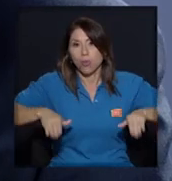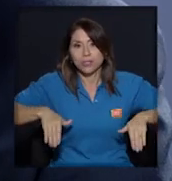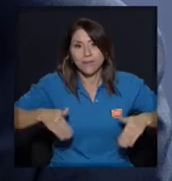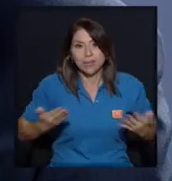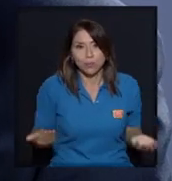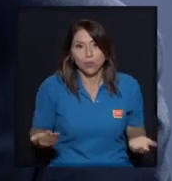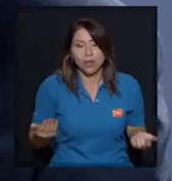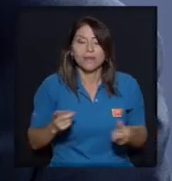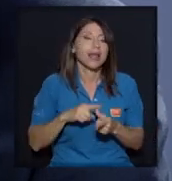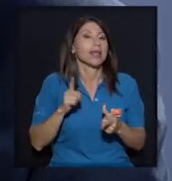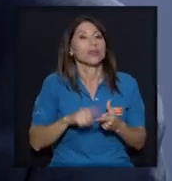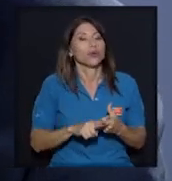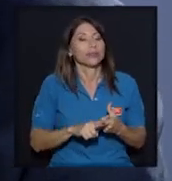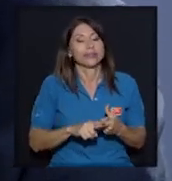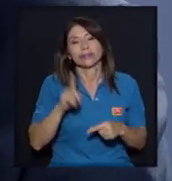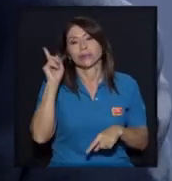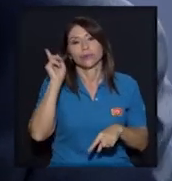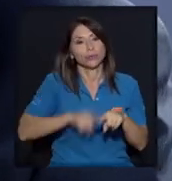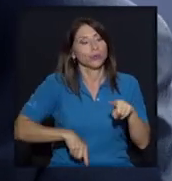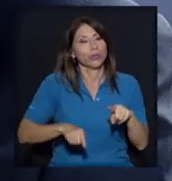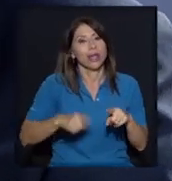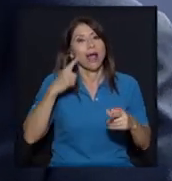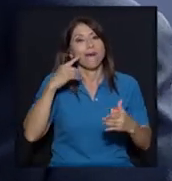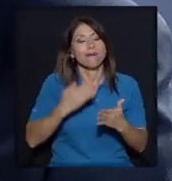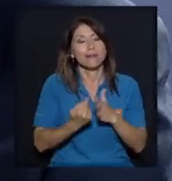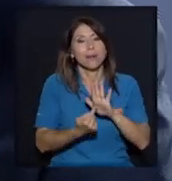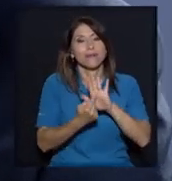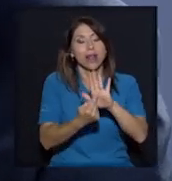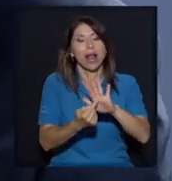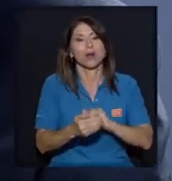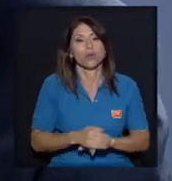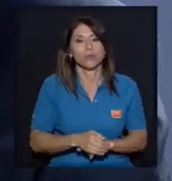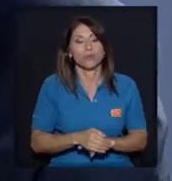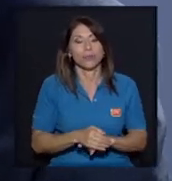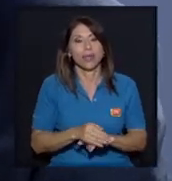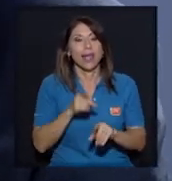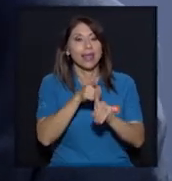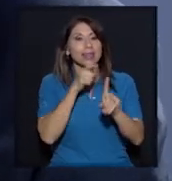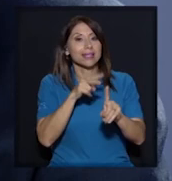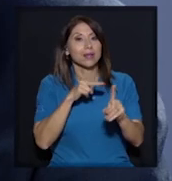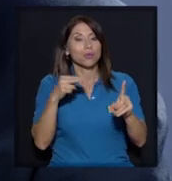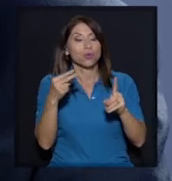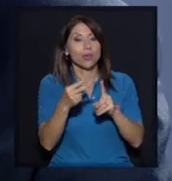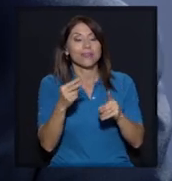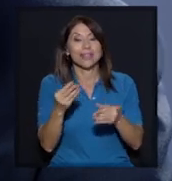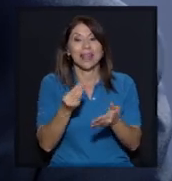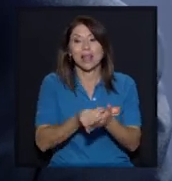lo tanto, no era posible reflejarlo. Desde el punto de vista del consumo,